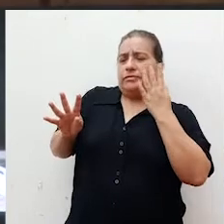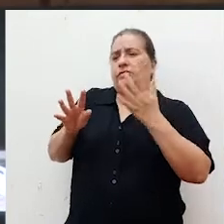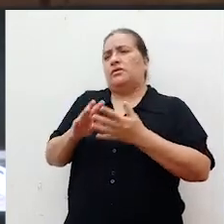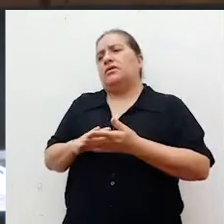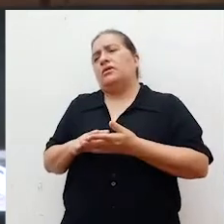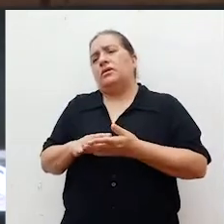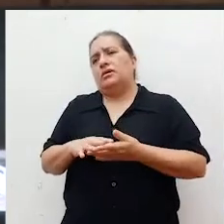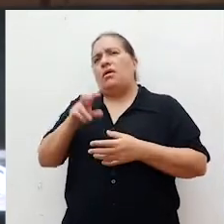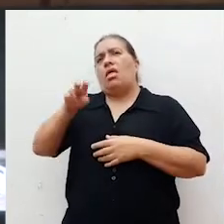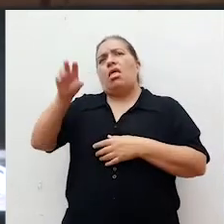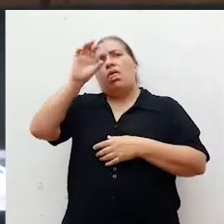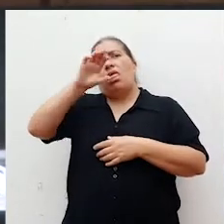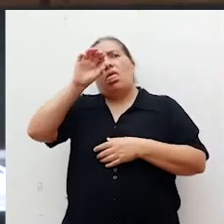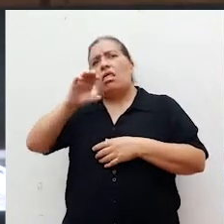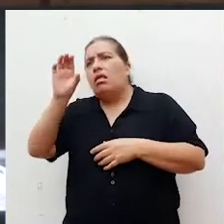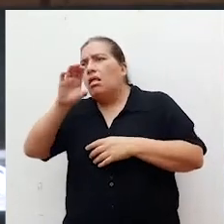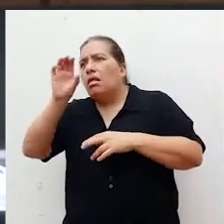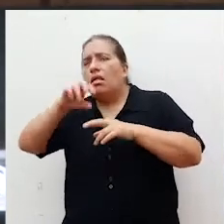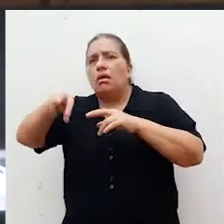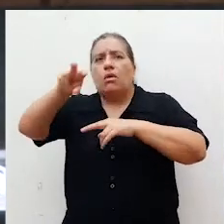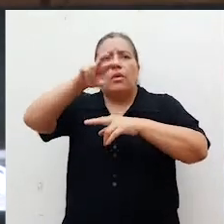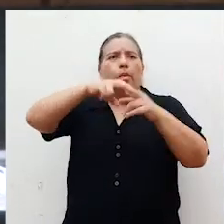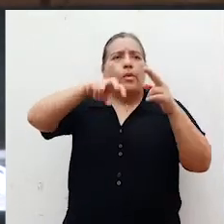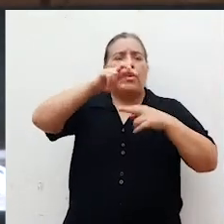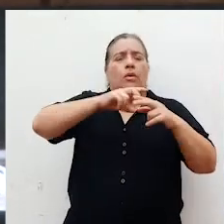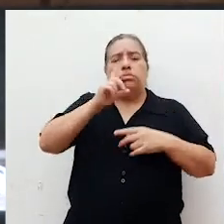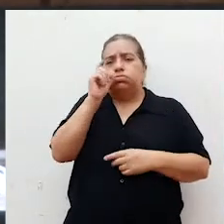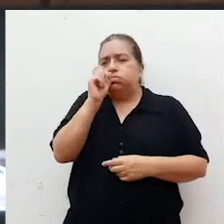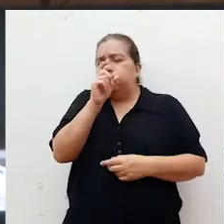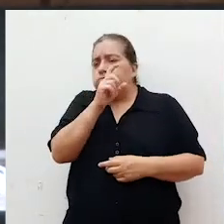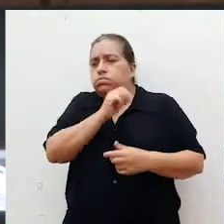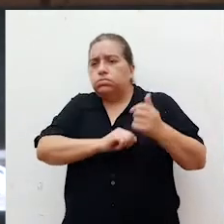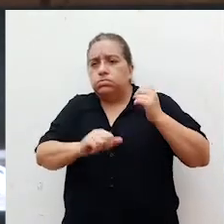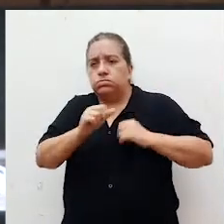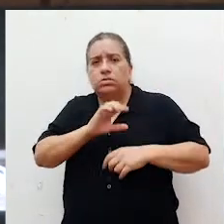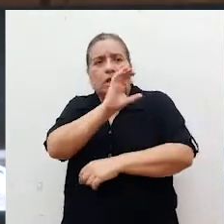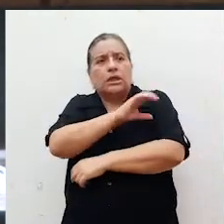donde había que hacer una suerte de tour